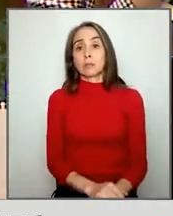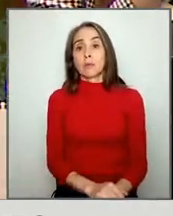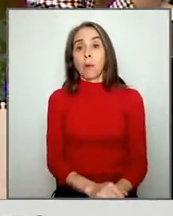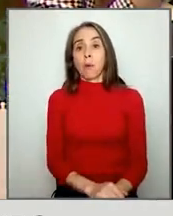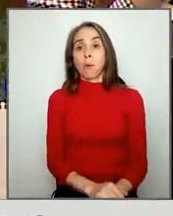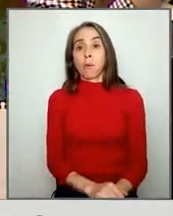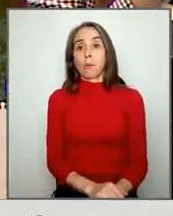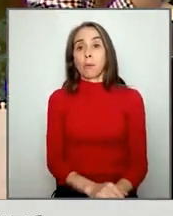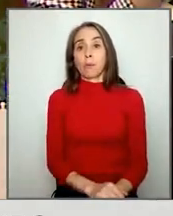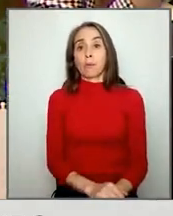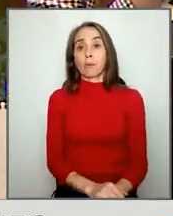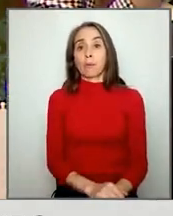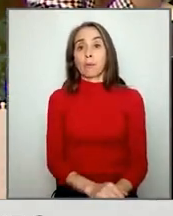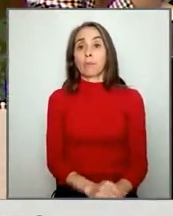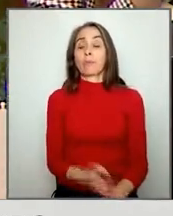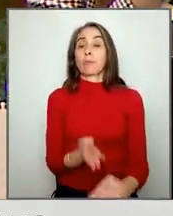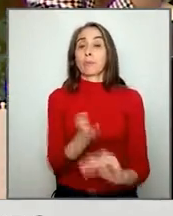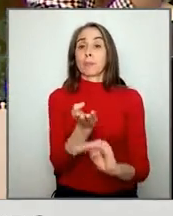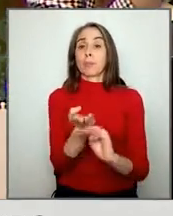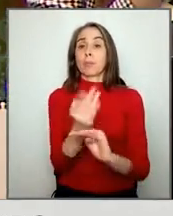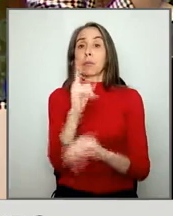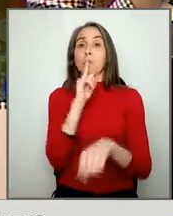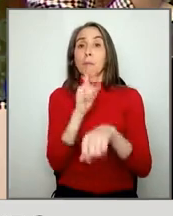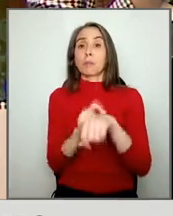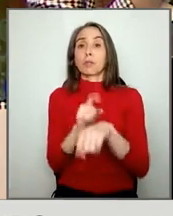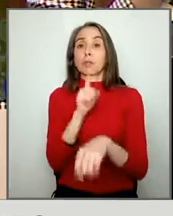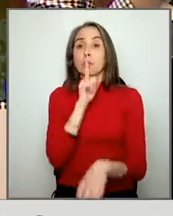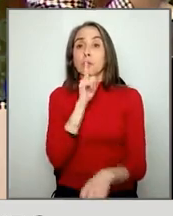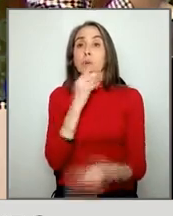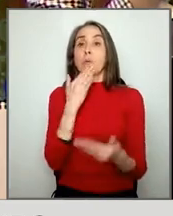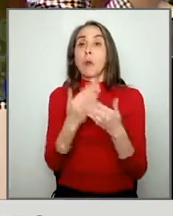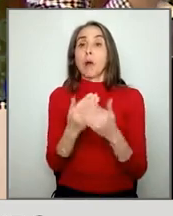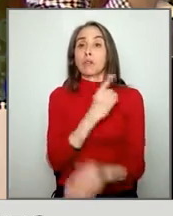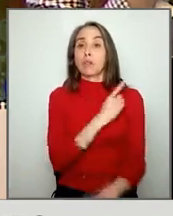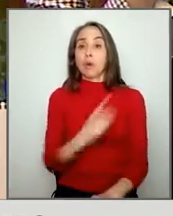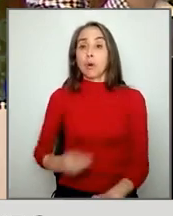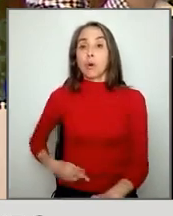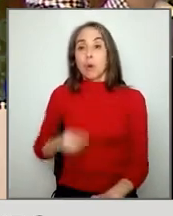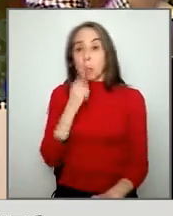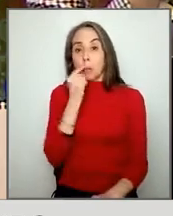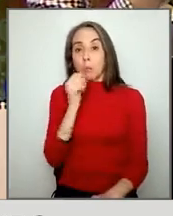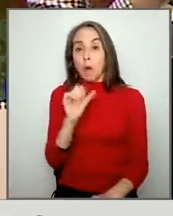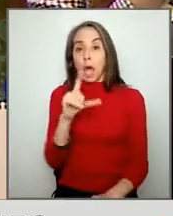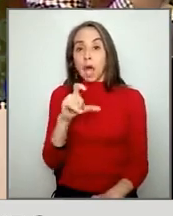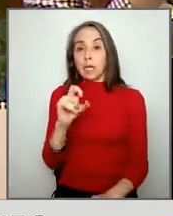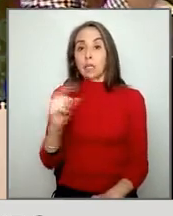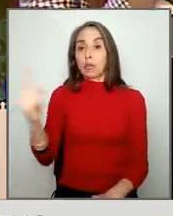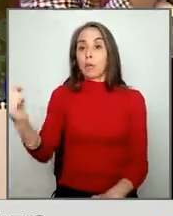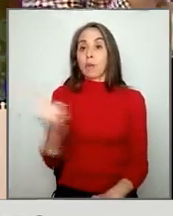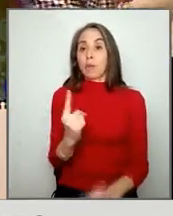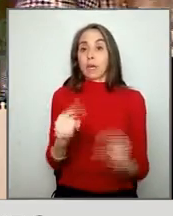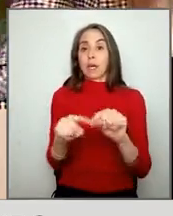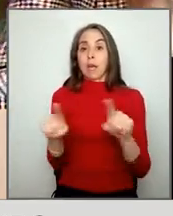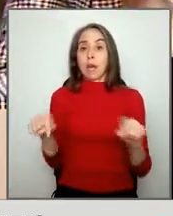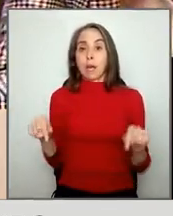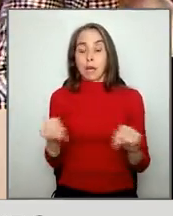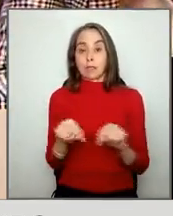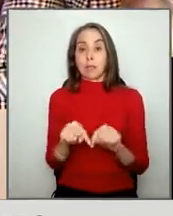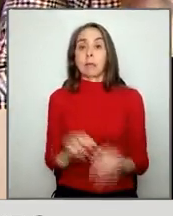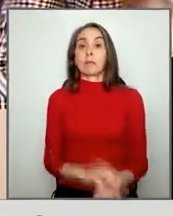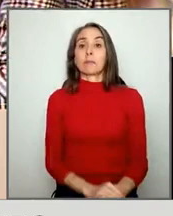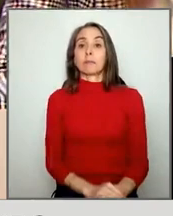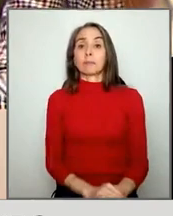vamos a solicitar el minuto de silencio cuando el diputado alinco esté presente en la sala bien en votación